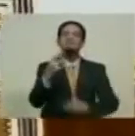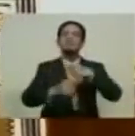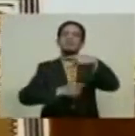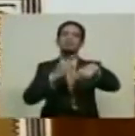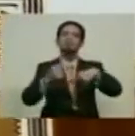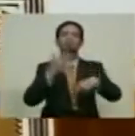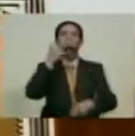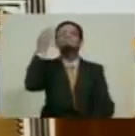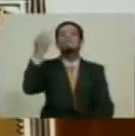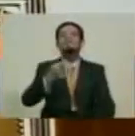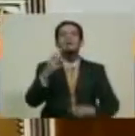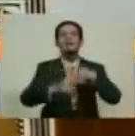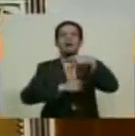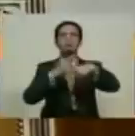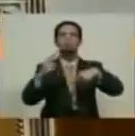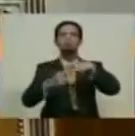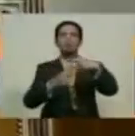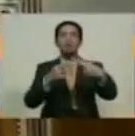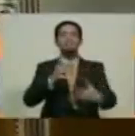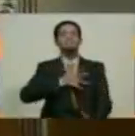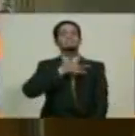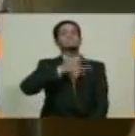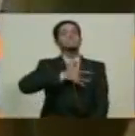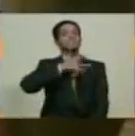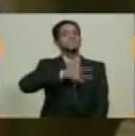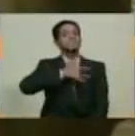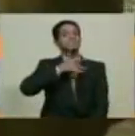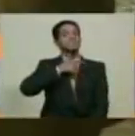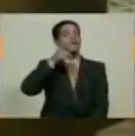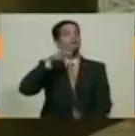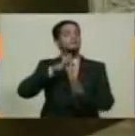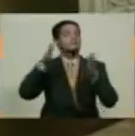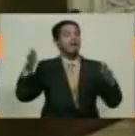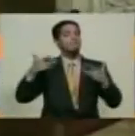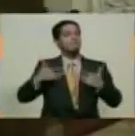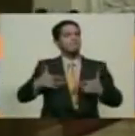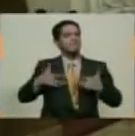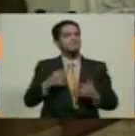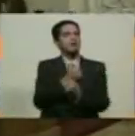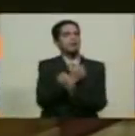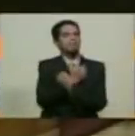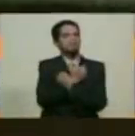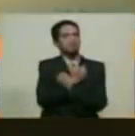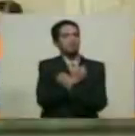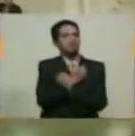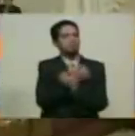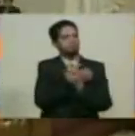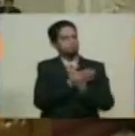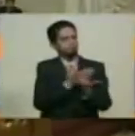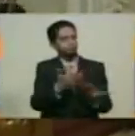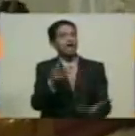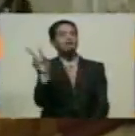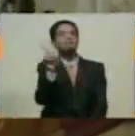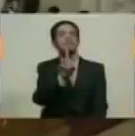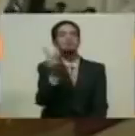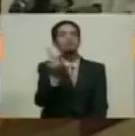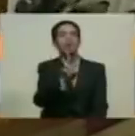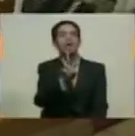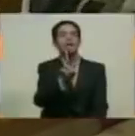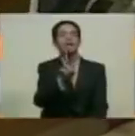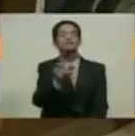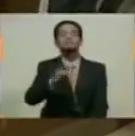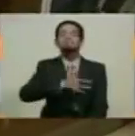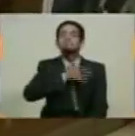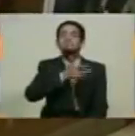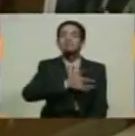verdadera revolucionaria, inspirados por grandes sentimientos de amor a la patria, a Venezuela, inspirados